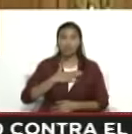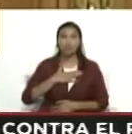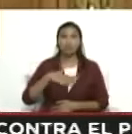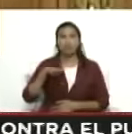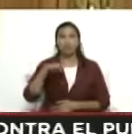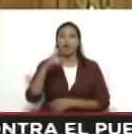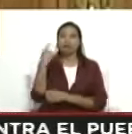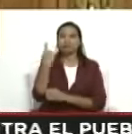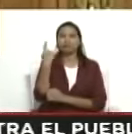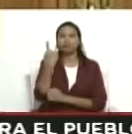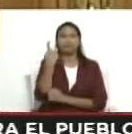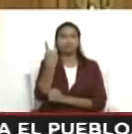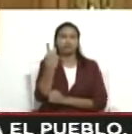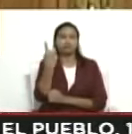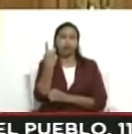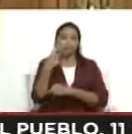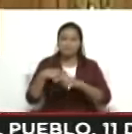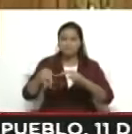helicóptero y ¿cómo se llama?